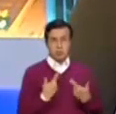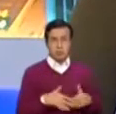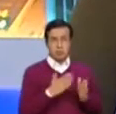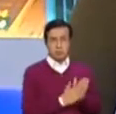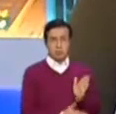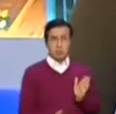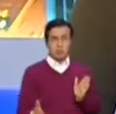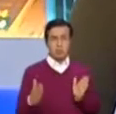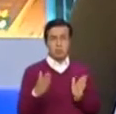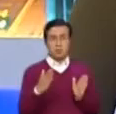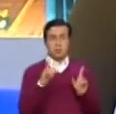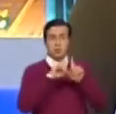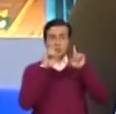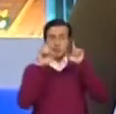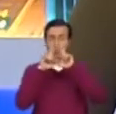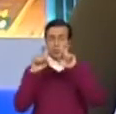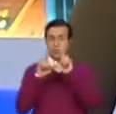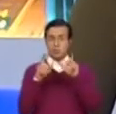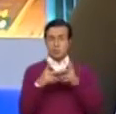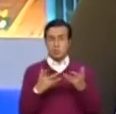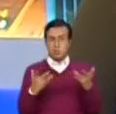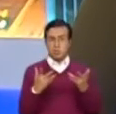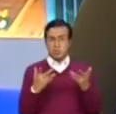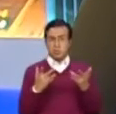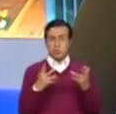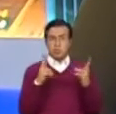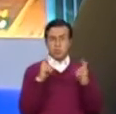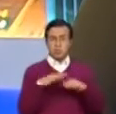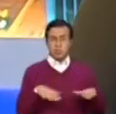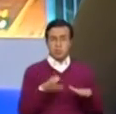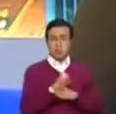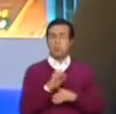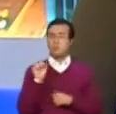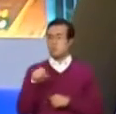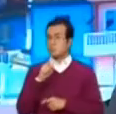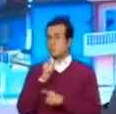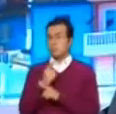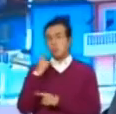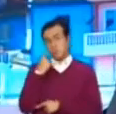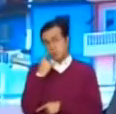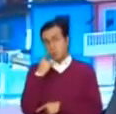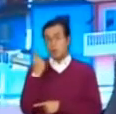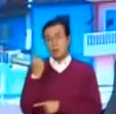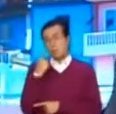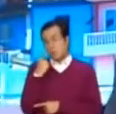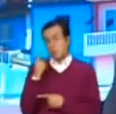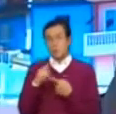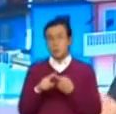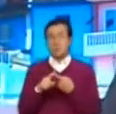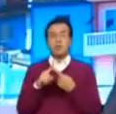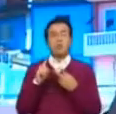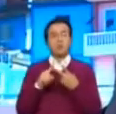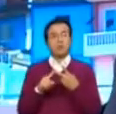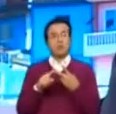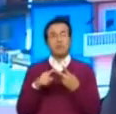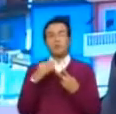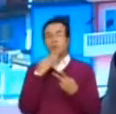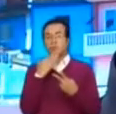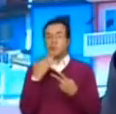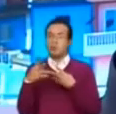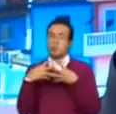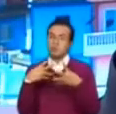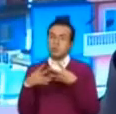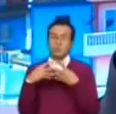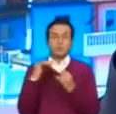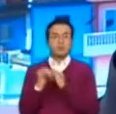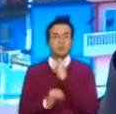ya se conocen el número de empresas y de vinculados a nivel de territorio nacional. Exactamente, que lo demuestre por una parte. Por otro lado, creo que hay que generar mecanismos de